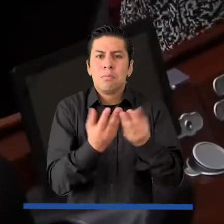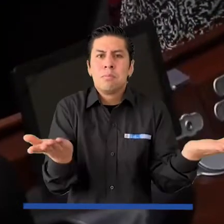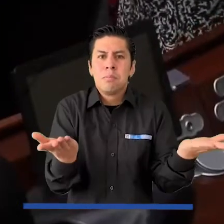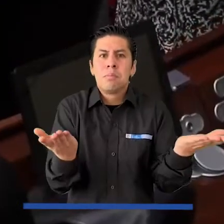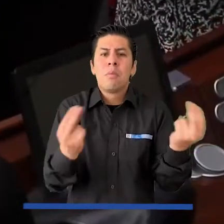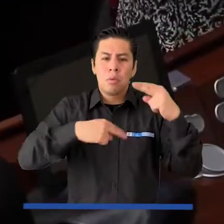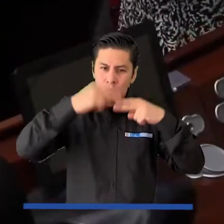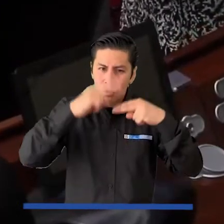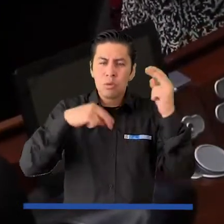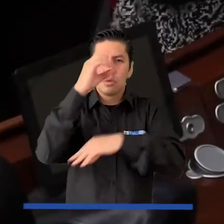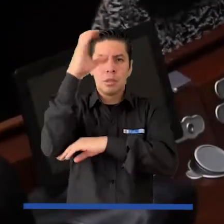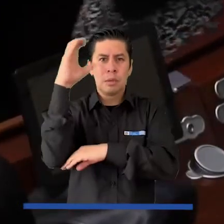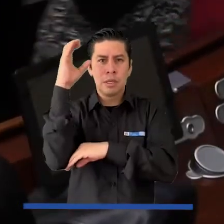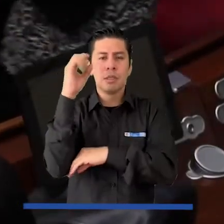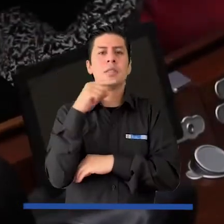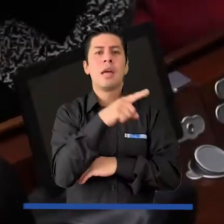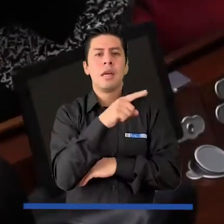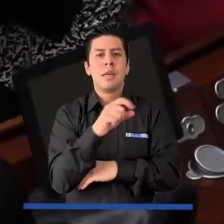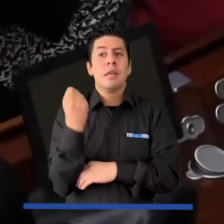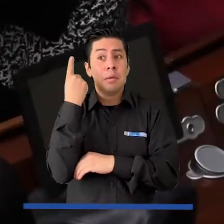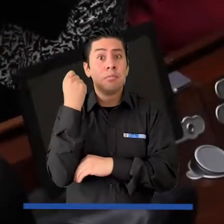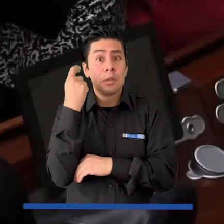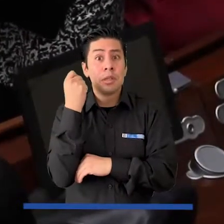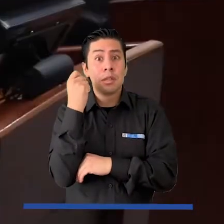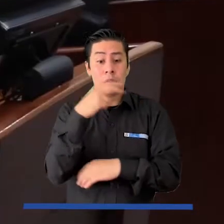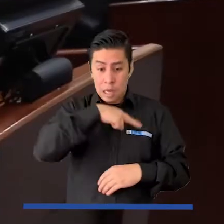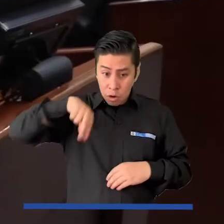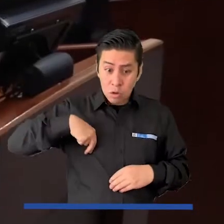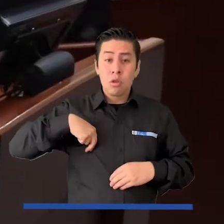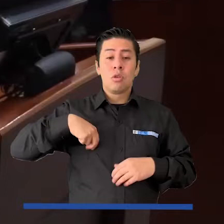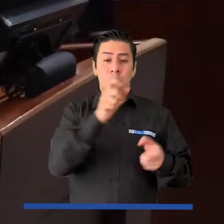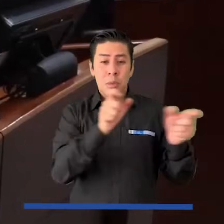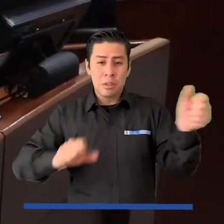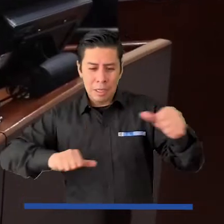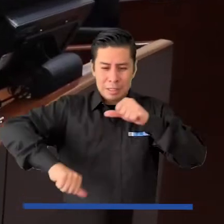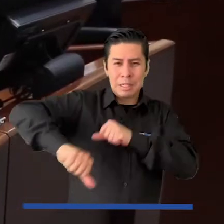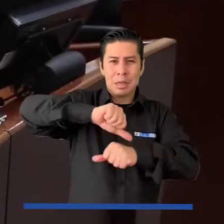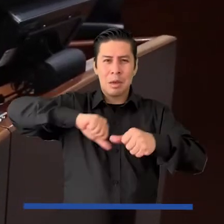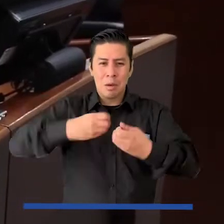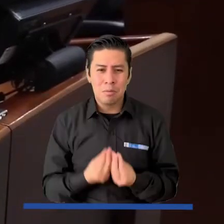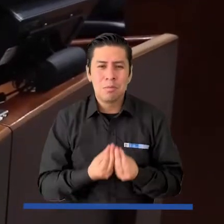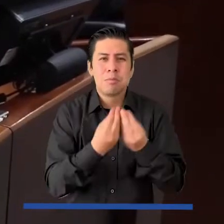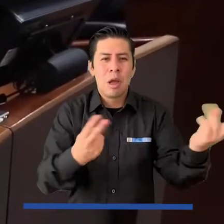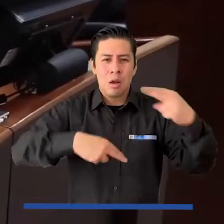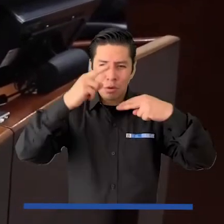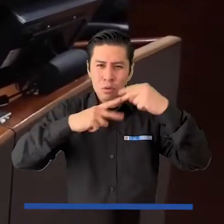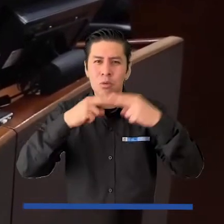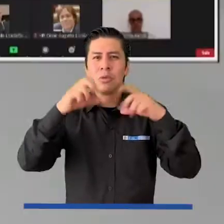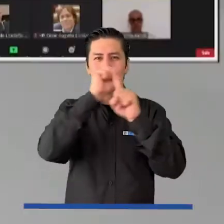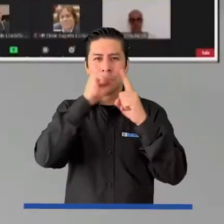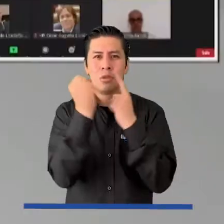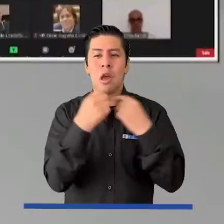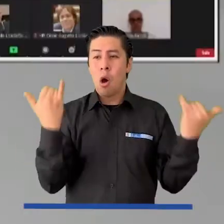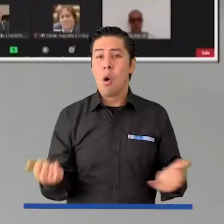desarrollan en el aporte a la paz del país. Pero lo más importante es comprender que las víctimas somos agentes transformadores que le aportamos a